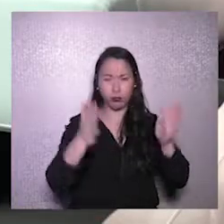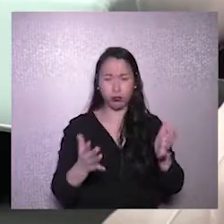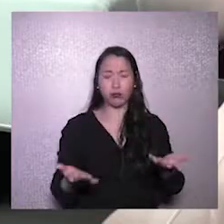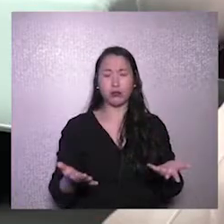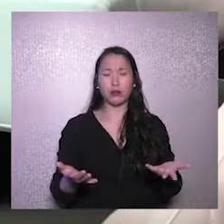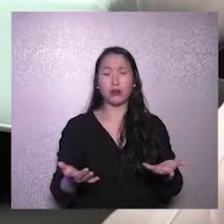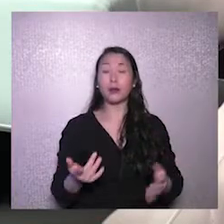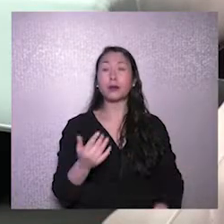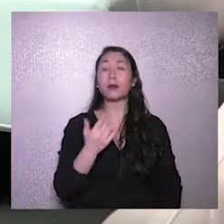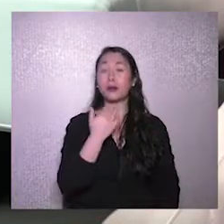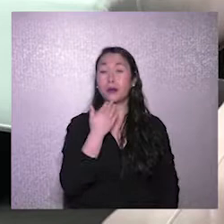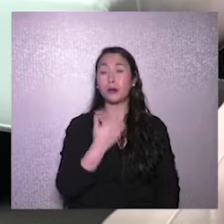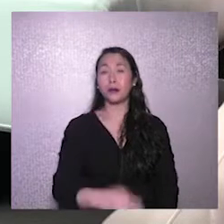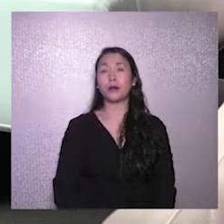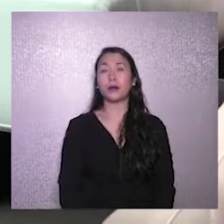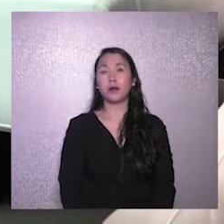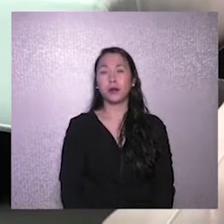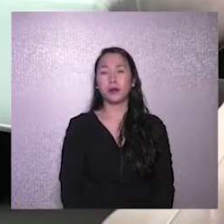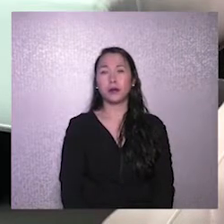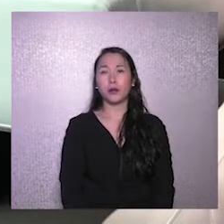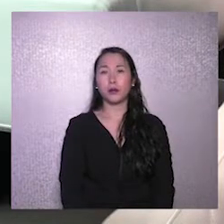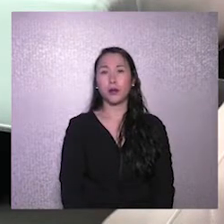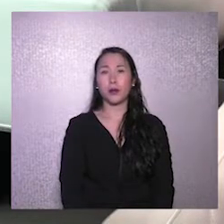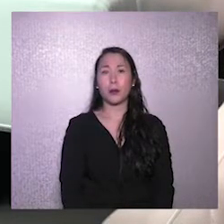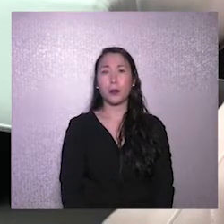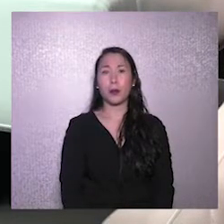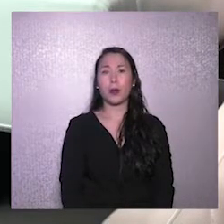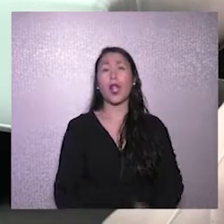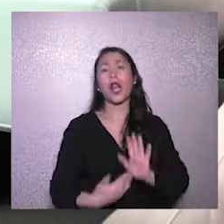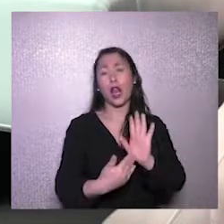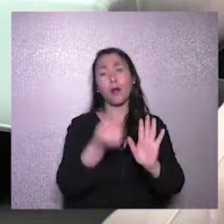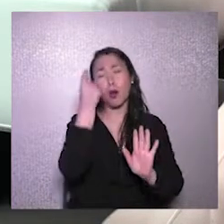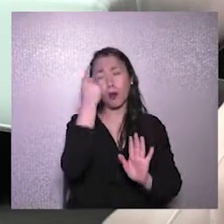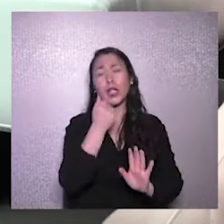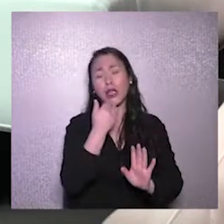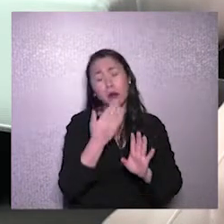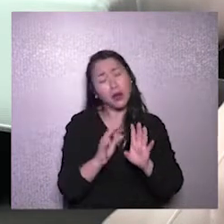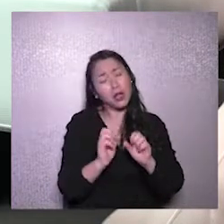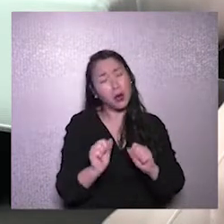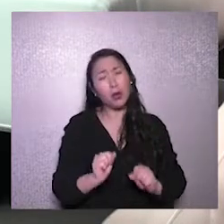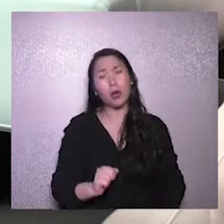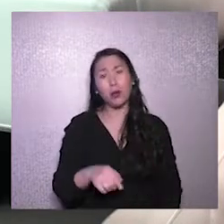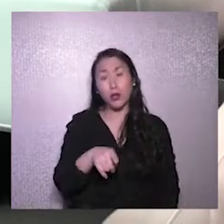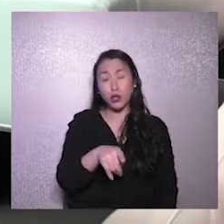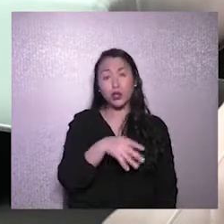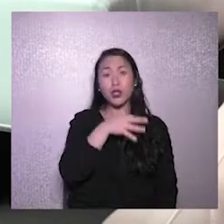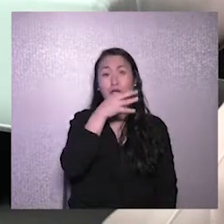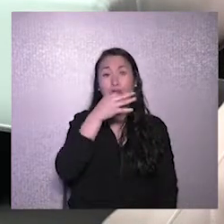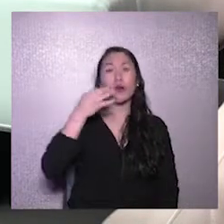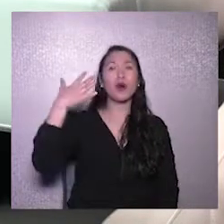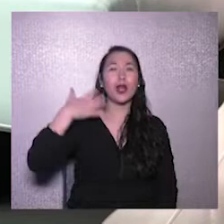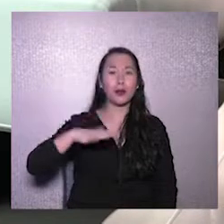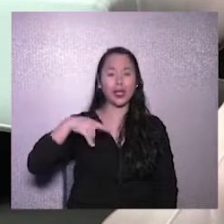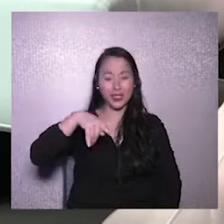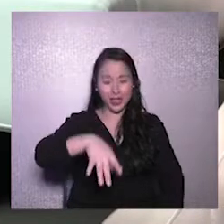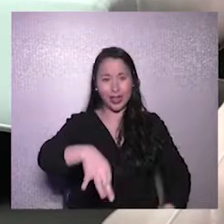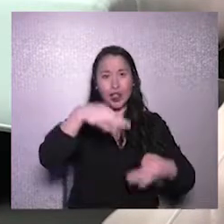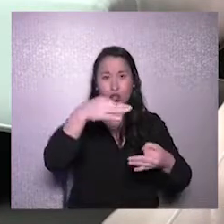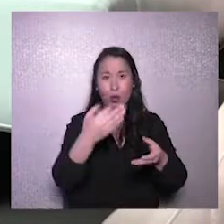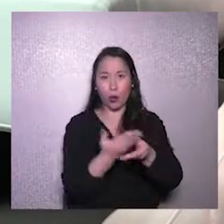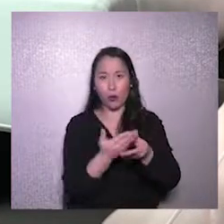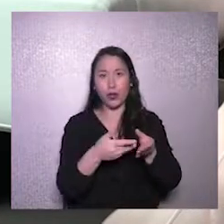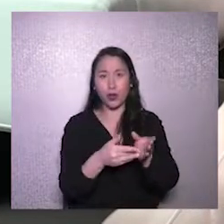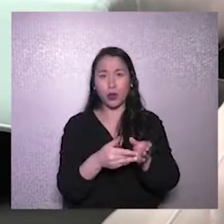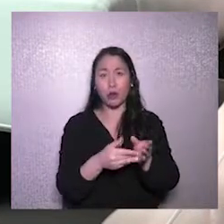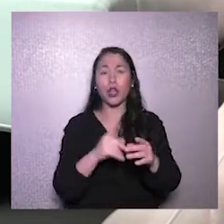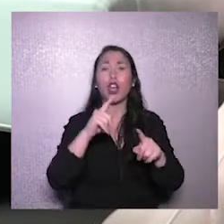Y también, de alguna medida, en las propuestas. Por eso señalaba la importancia de este documento. Porque es